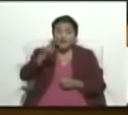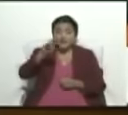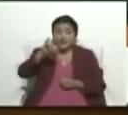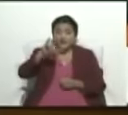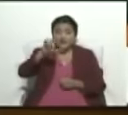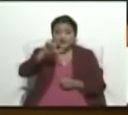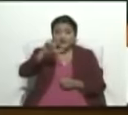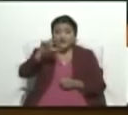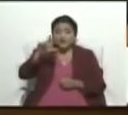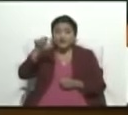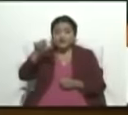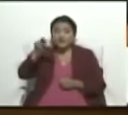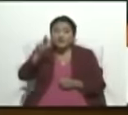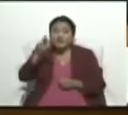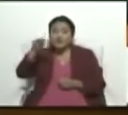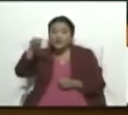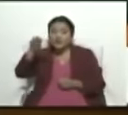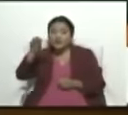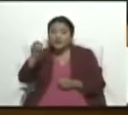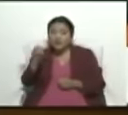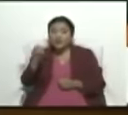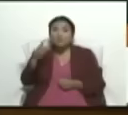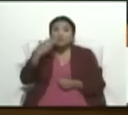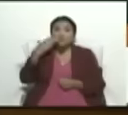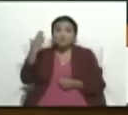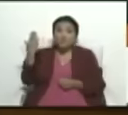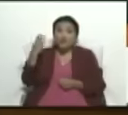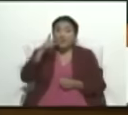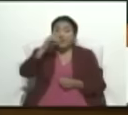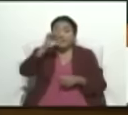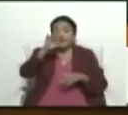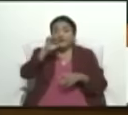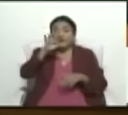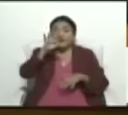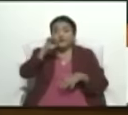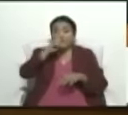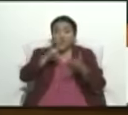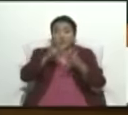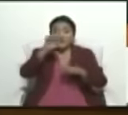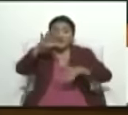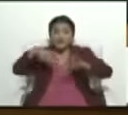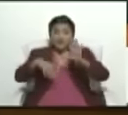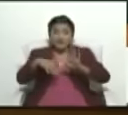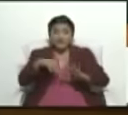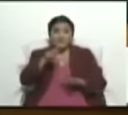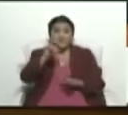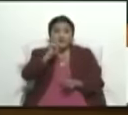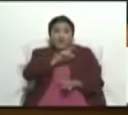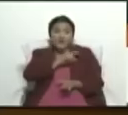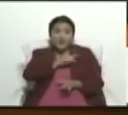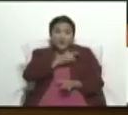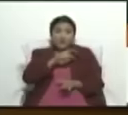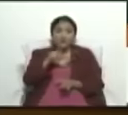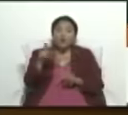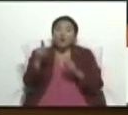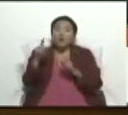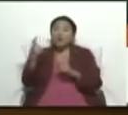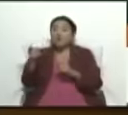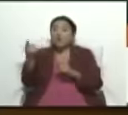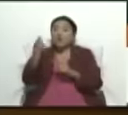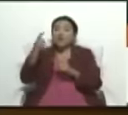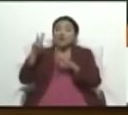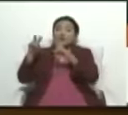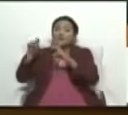enero del año 2015, fue la que se tomó como línea de investigación única